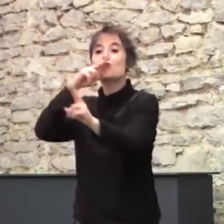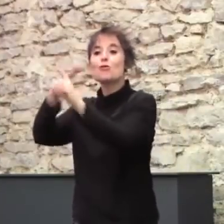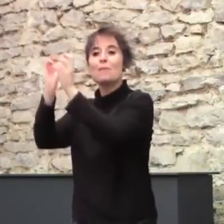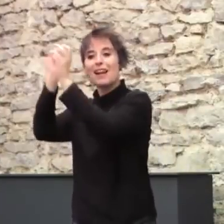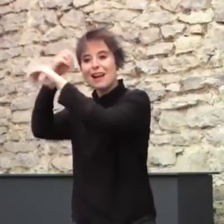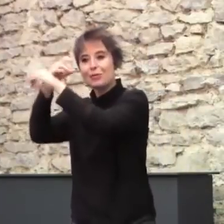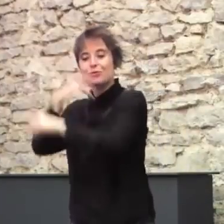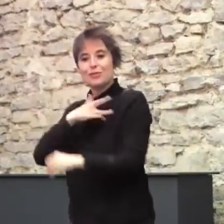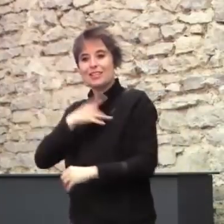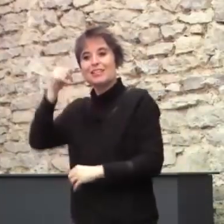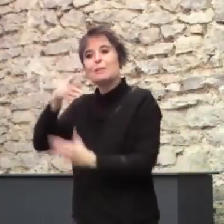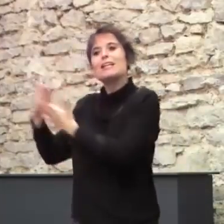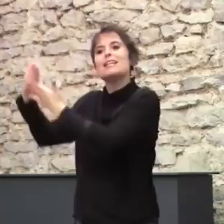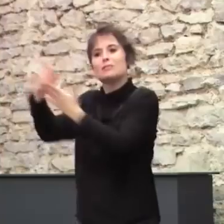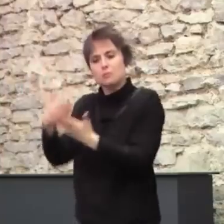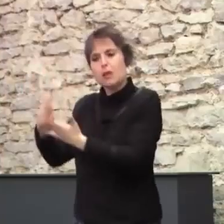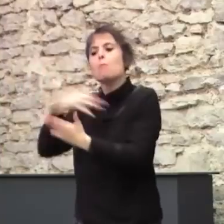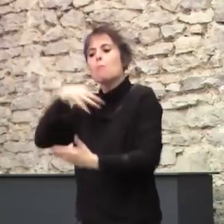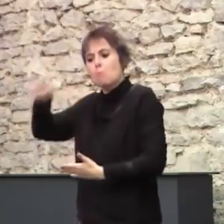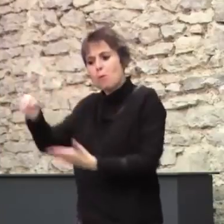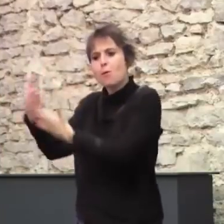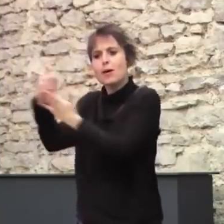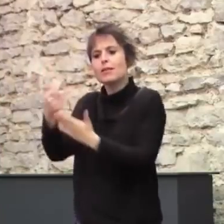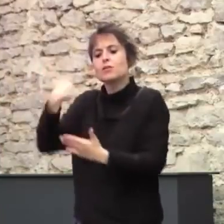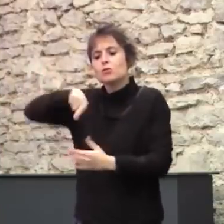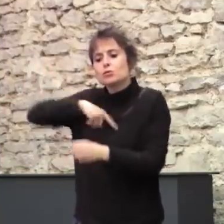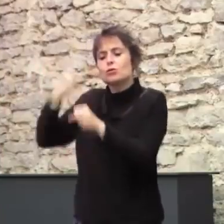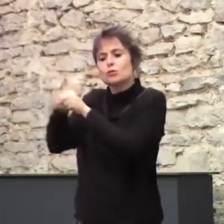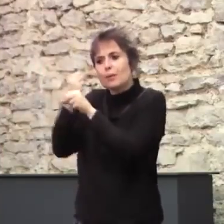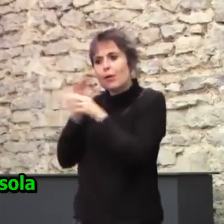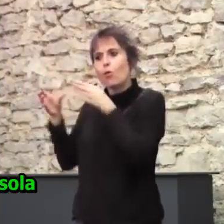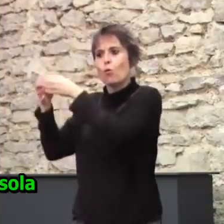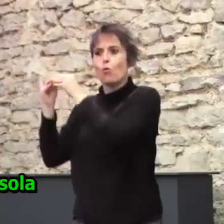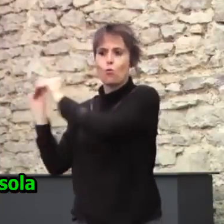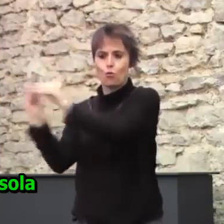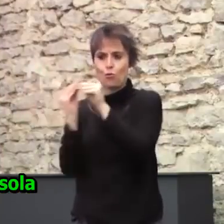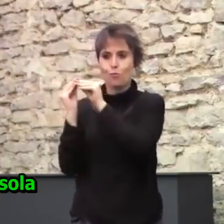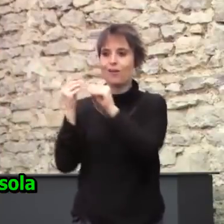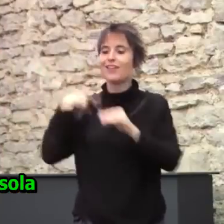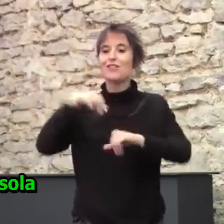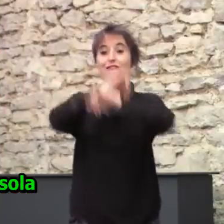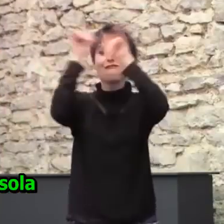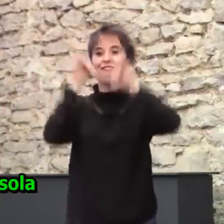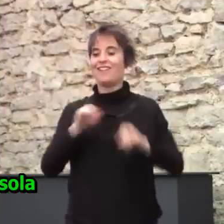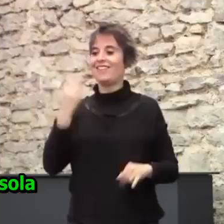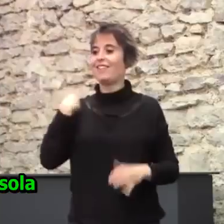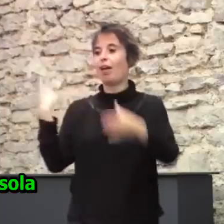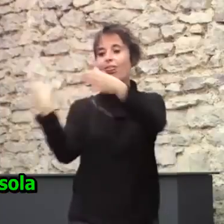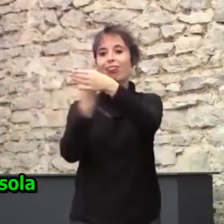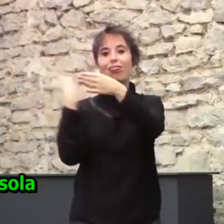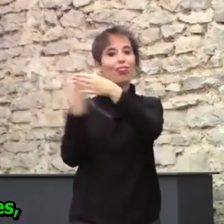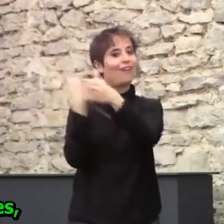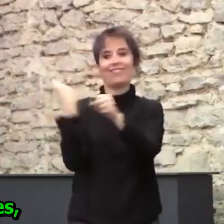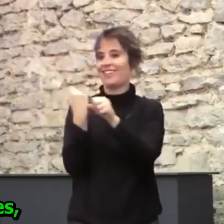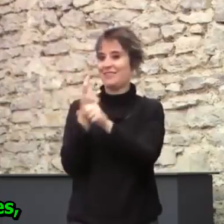Escuela Otras Formas de Querer Si Son Posibles, en el que lo que hago es trabajar esto en colectividad. Y estoy muy feliz porque ya no estoy sola, ¿no? Trabajando el tema